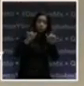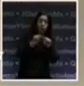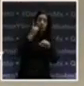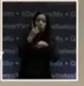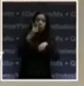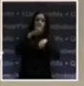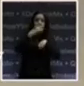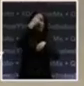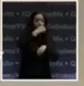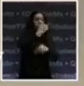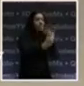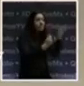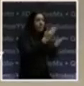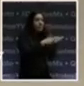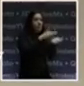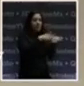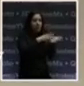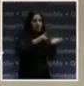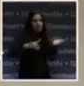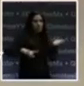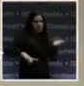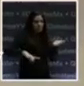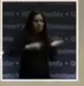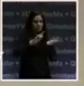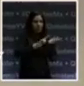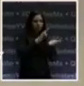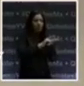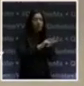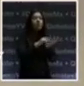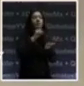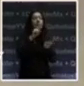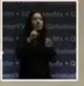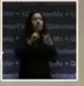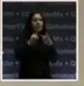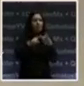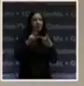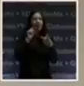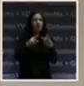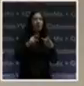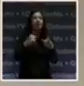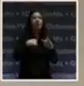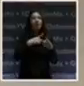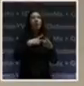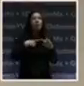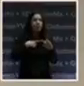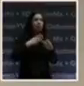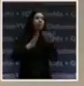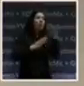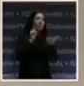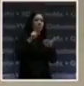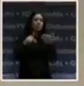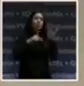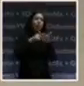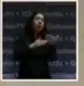se solicita ante el municipio. Segundo, que se descentralice, que no tengamos que ir al centro cívico a hacer un